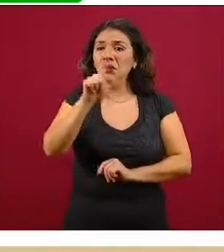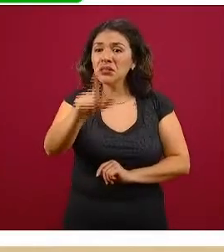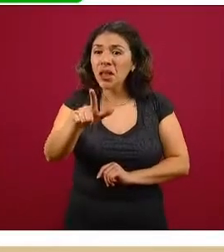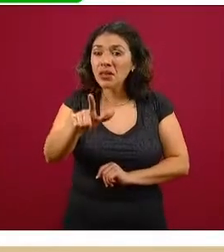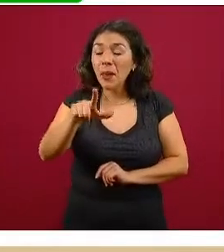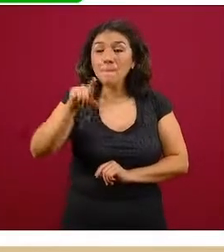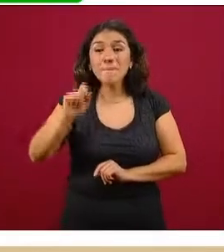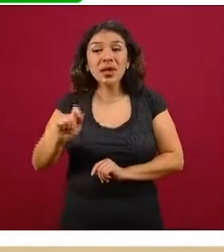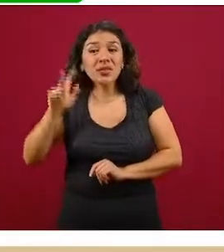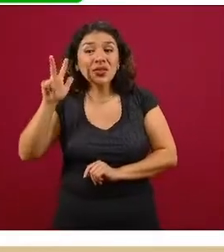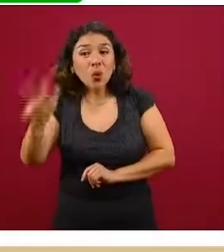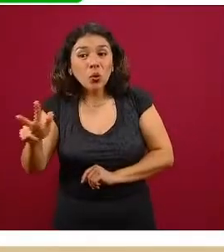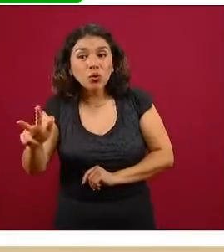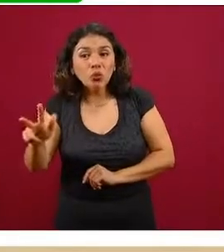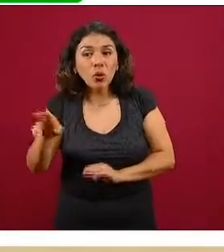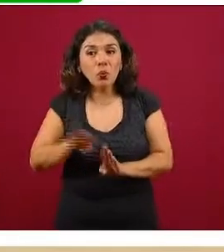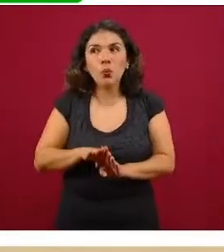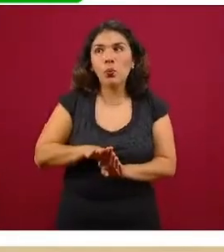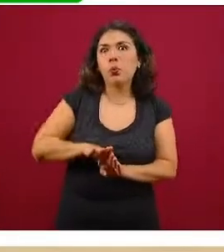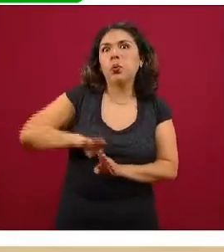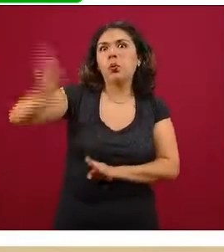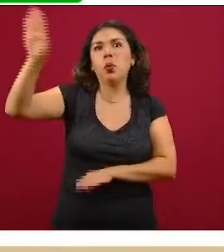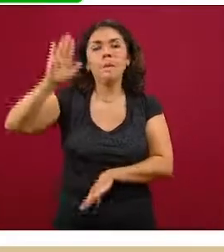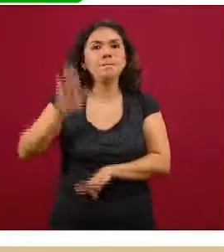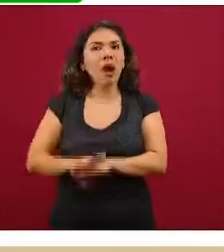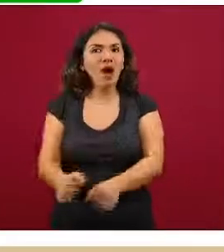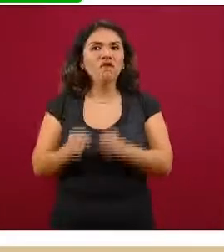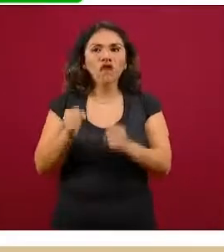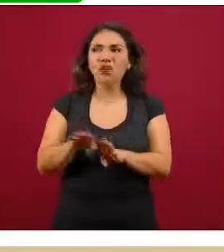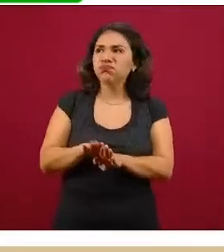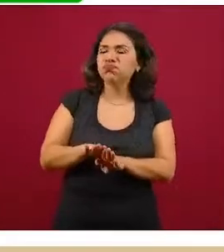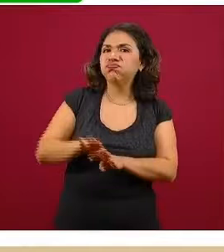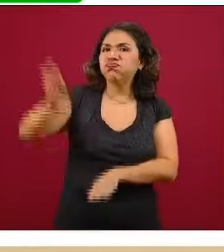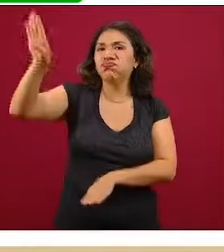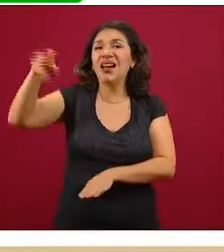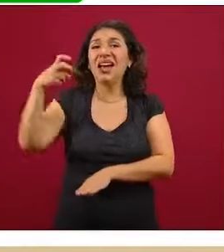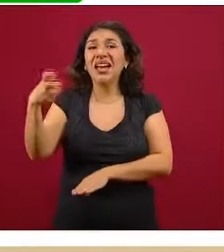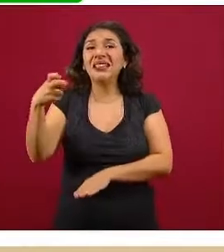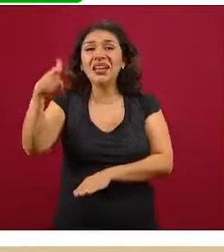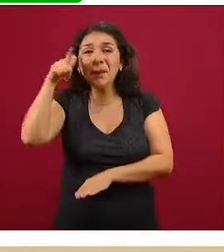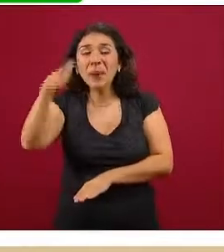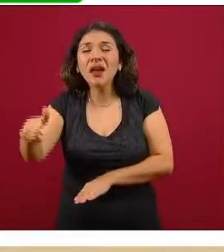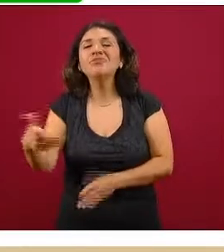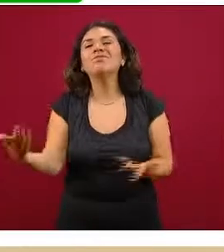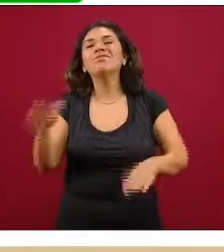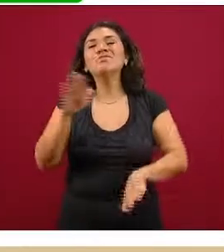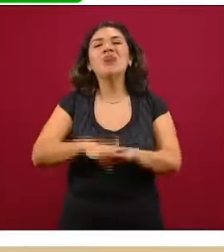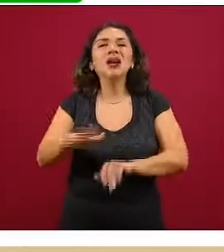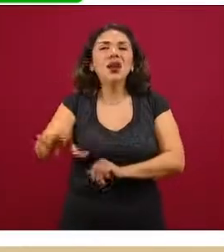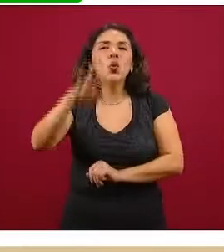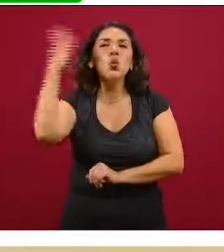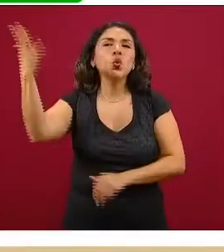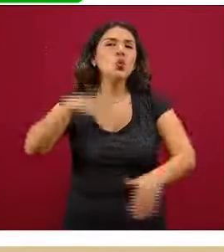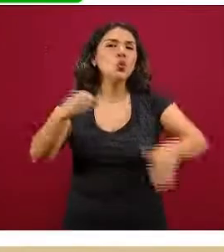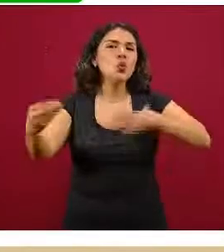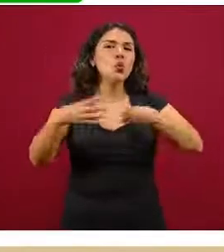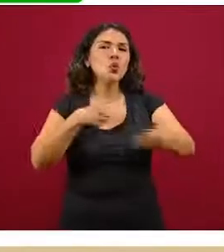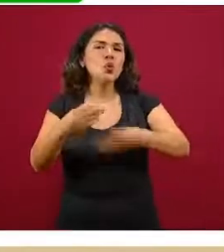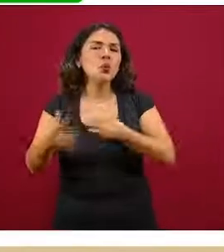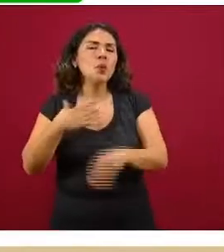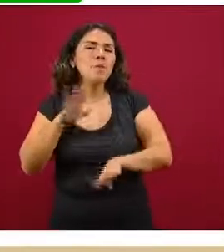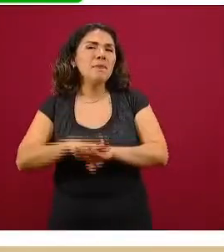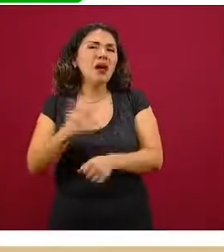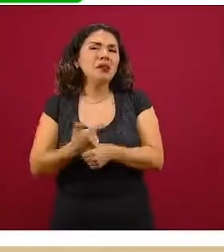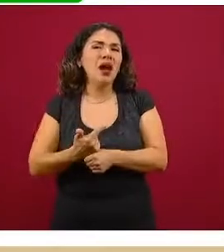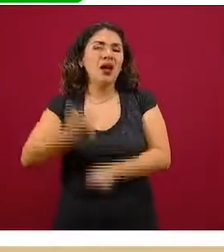la 28 el ascenso se vuelve más vertical y por lo tanto hablamos de una mayor velocidad en la transmisión y por lo tanto en